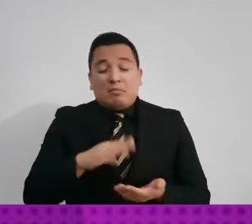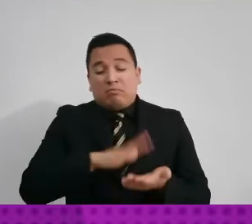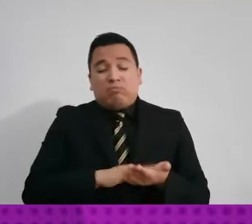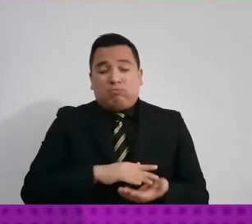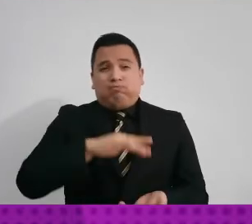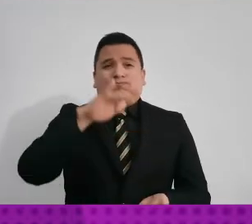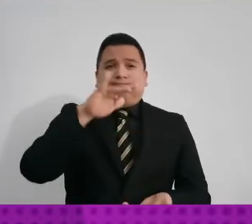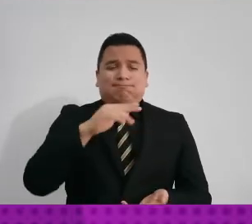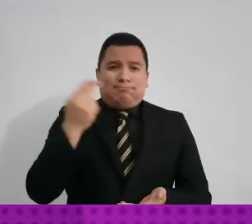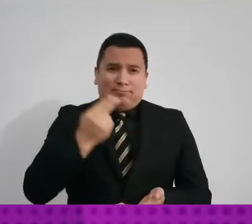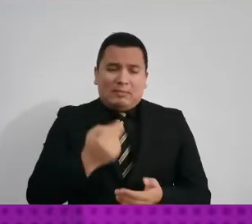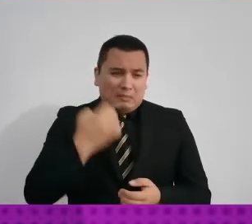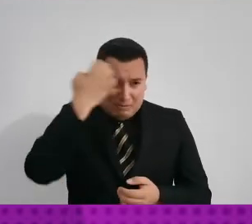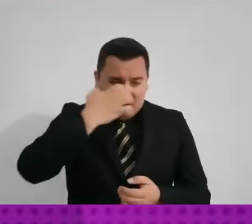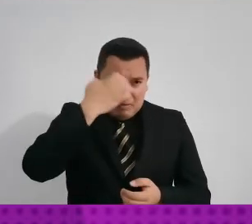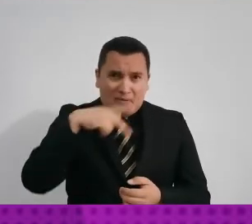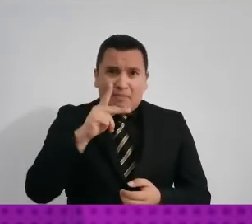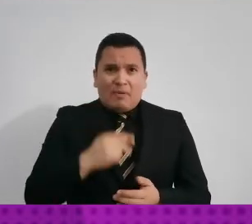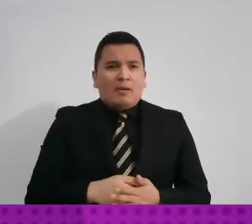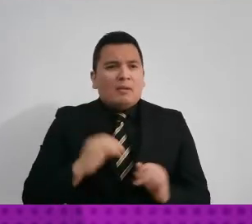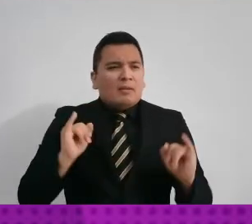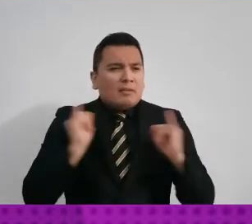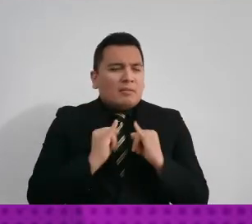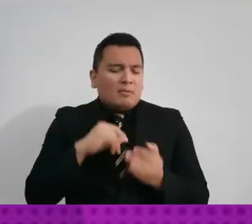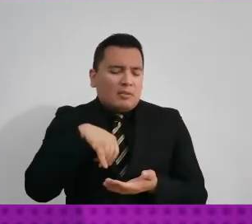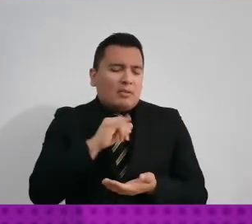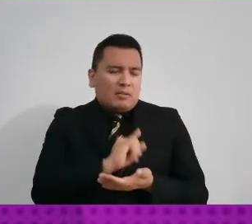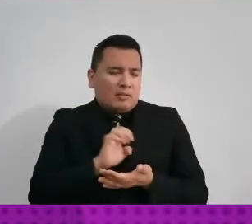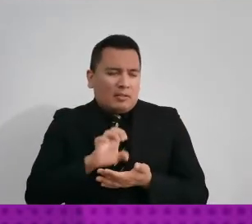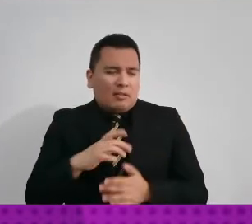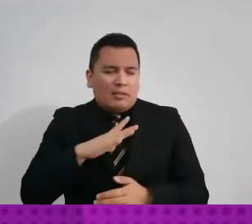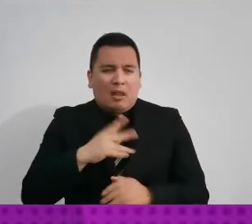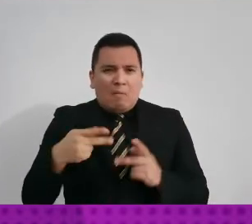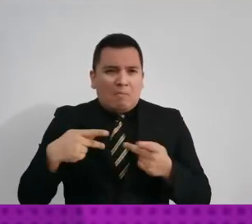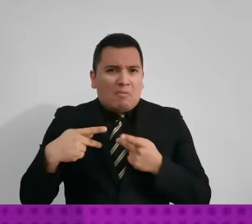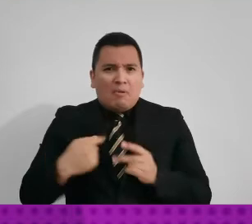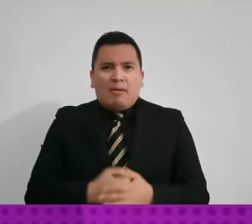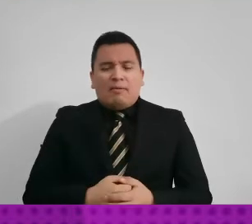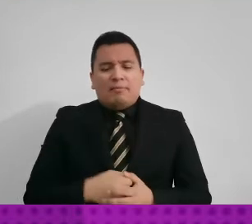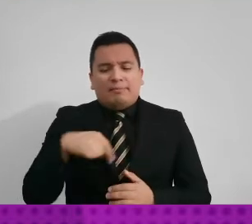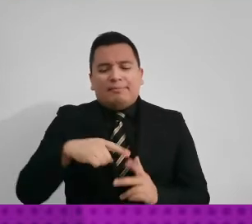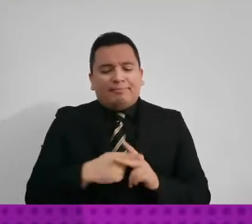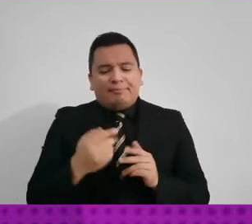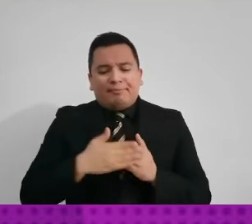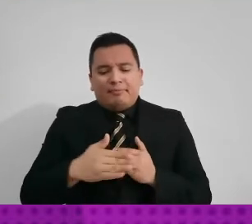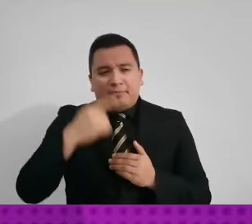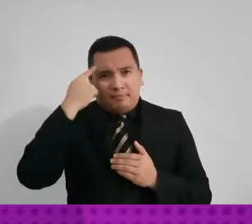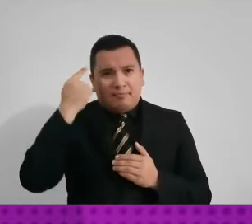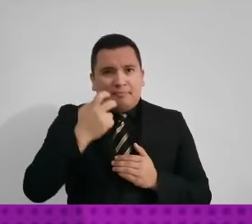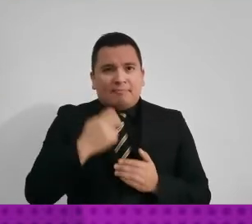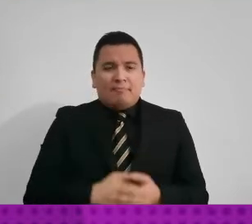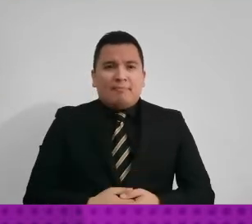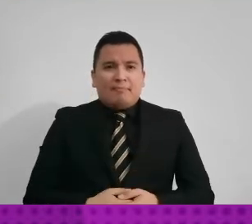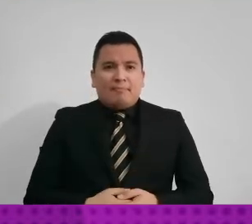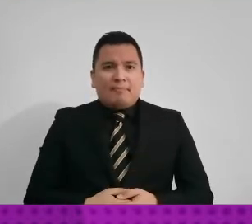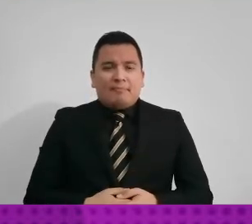será un cúmulo de documentos que estaremos revisando, pero bueno, el Instituto Electoral de Coahuila ya está preparado desde este